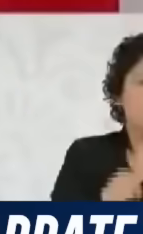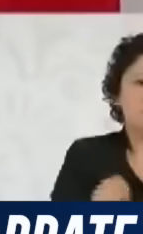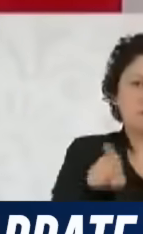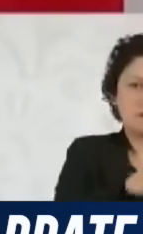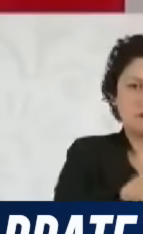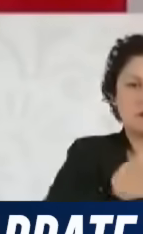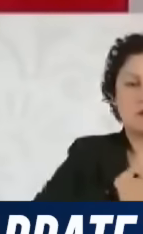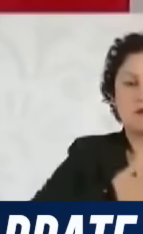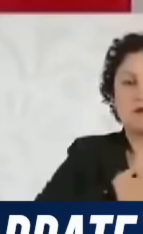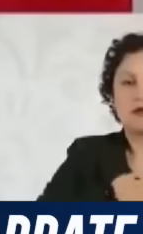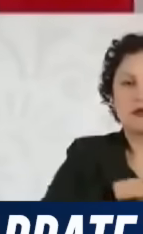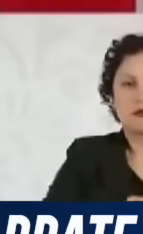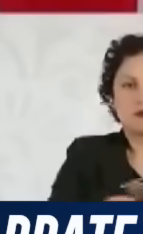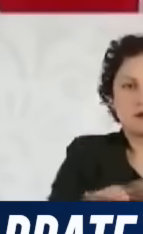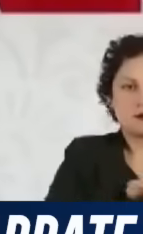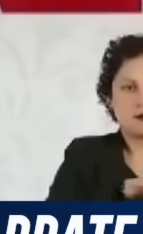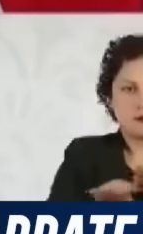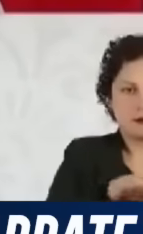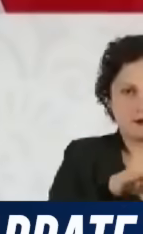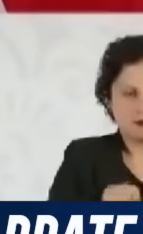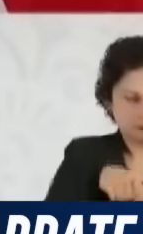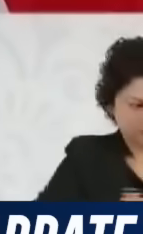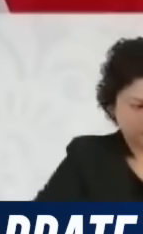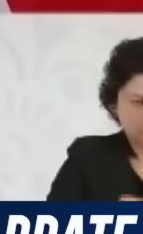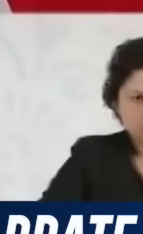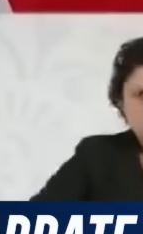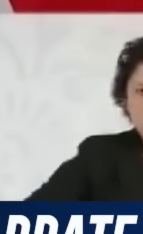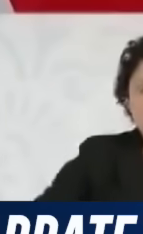de mi trabajo en el sector público.